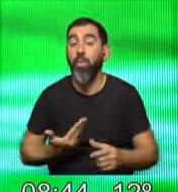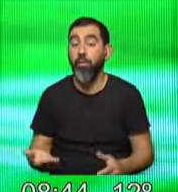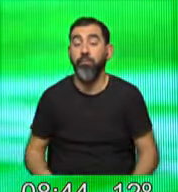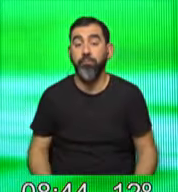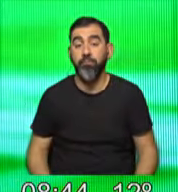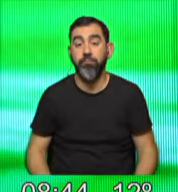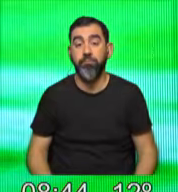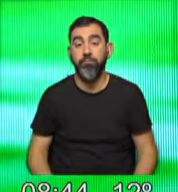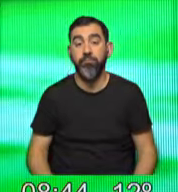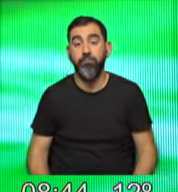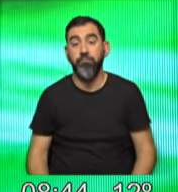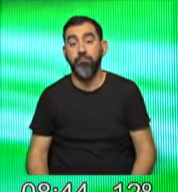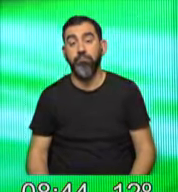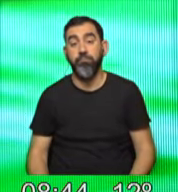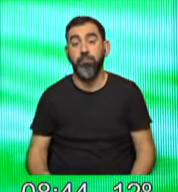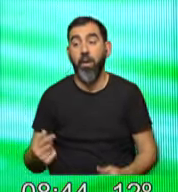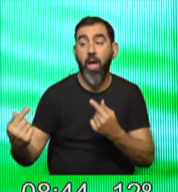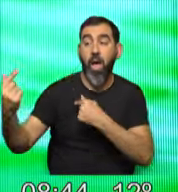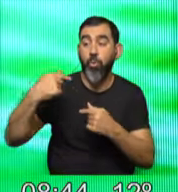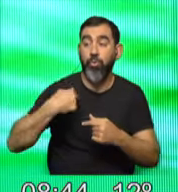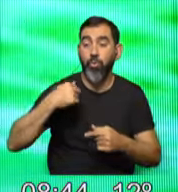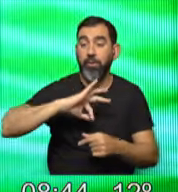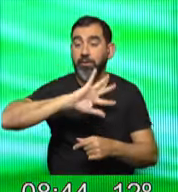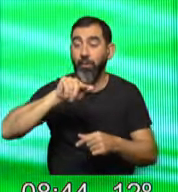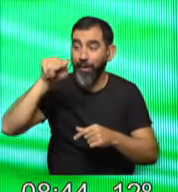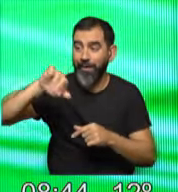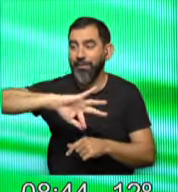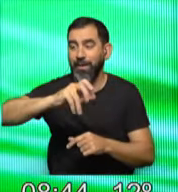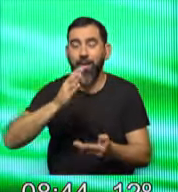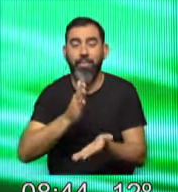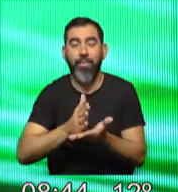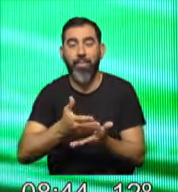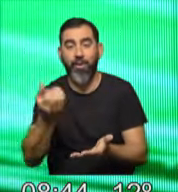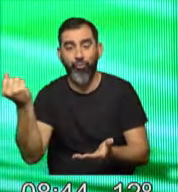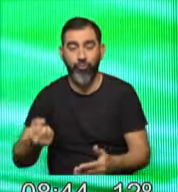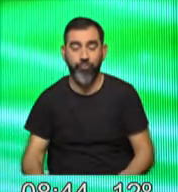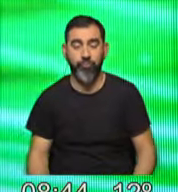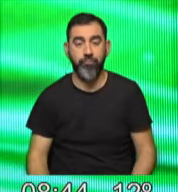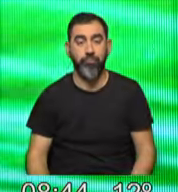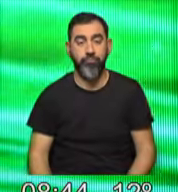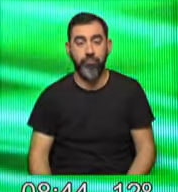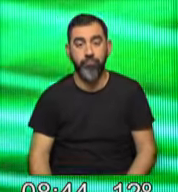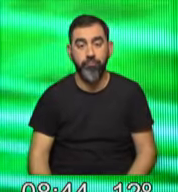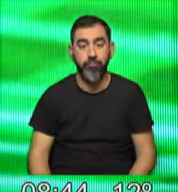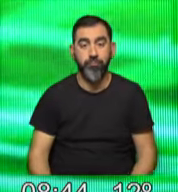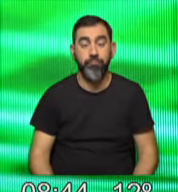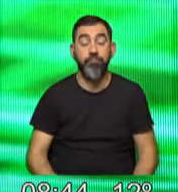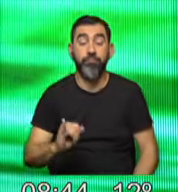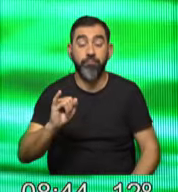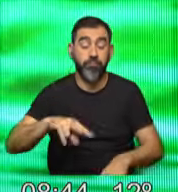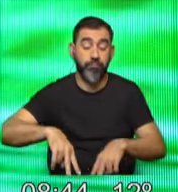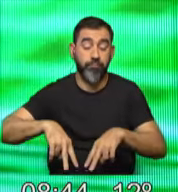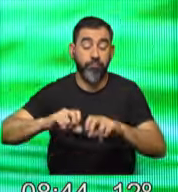los confiscadores nos acusan de confiscar derechos de los trabajadores cuando En definitiva si uno hace un análisis